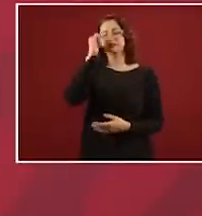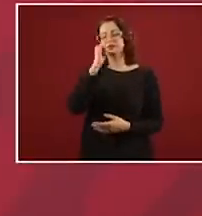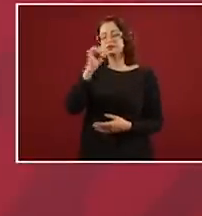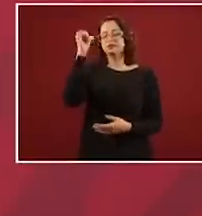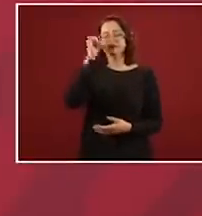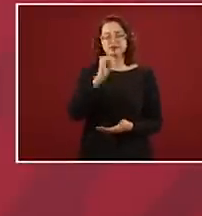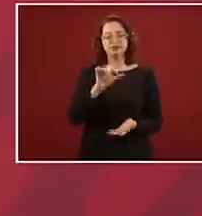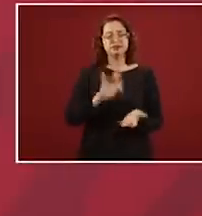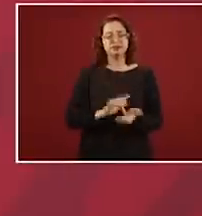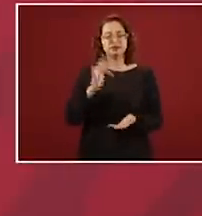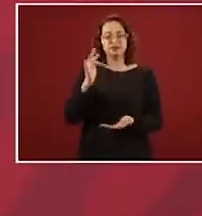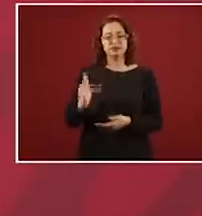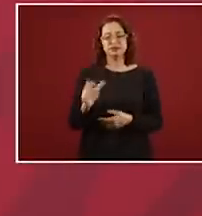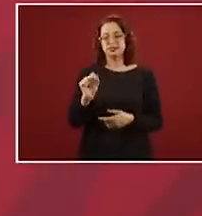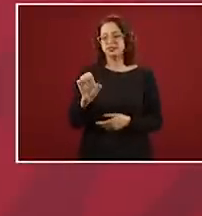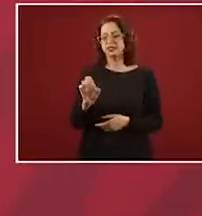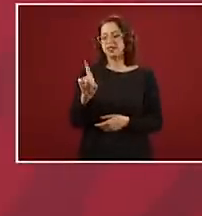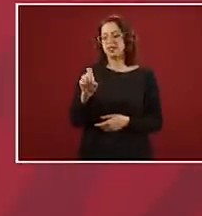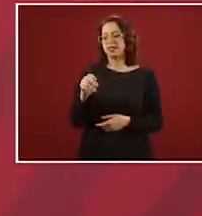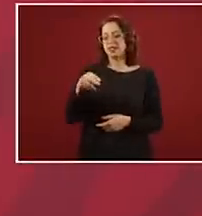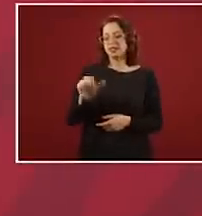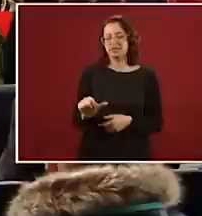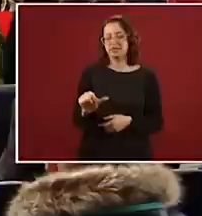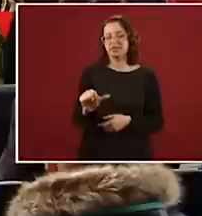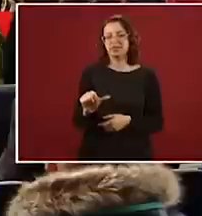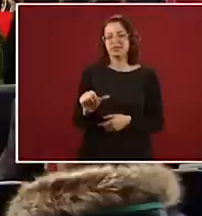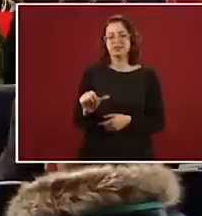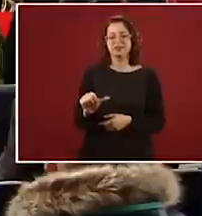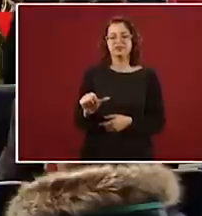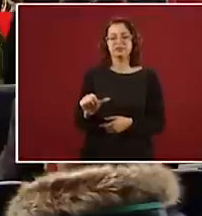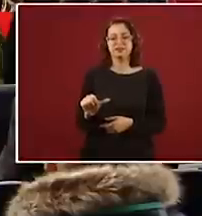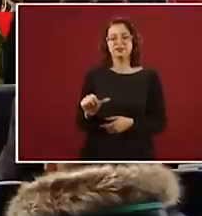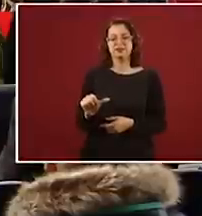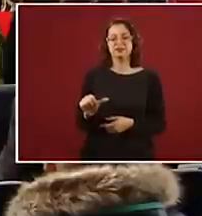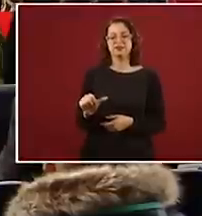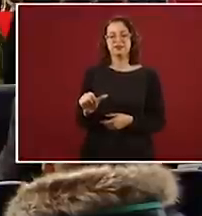de la Secretaría de la Defensa,